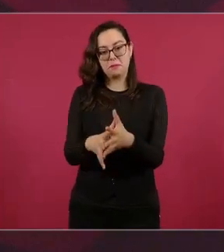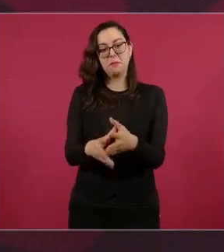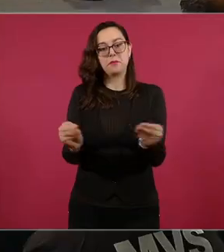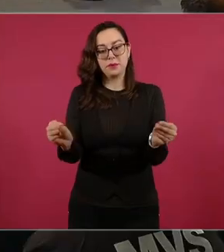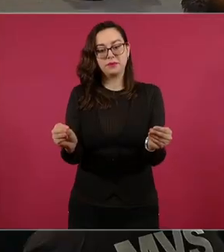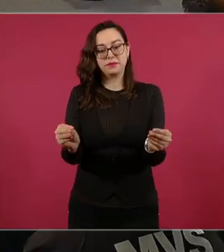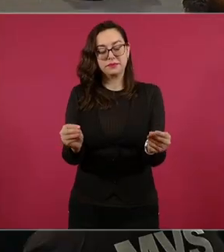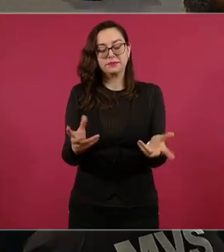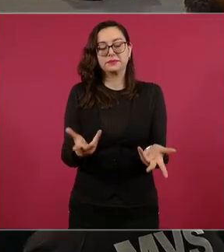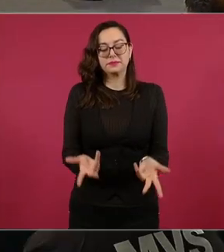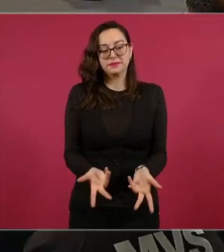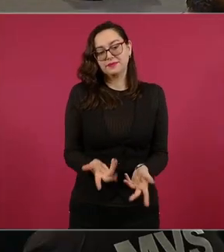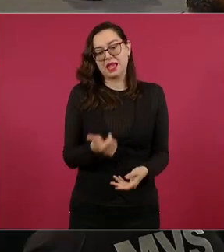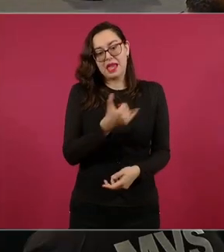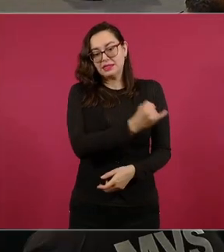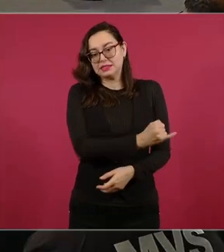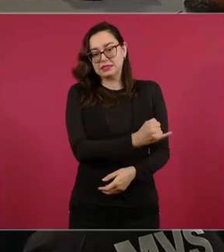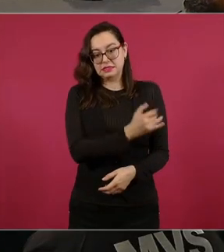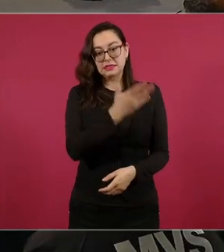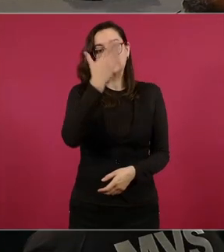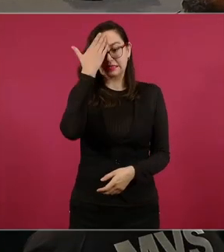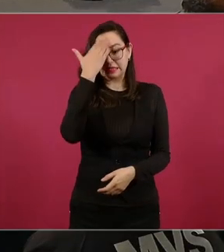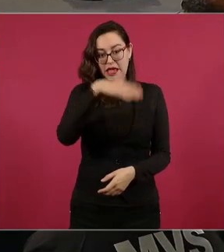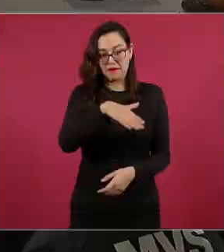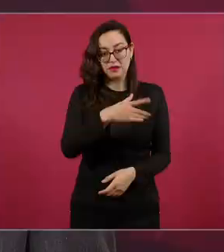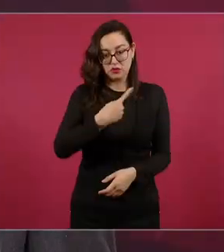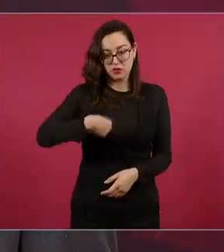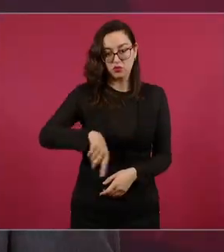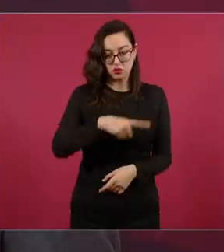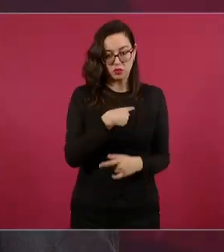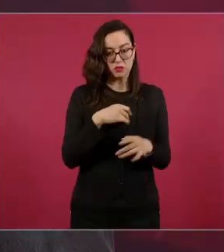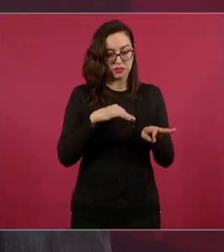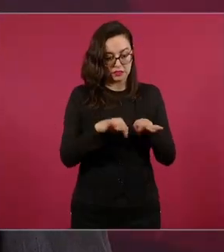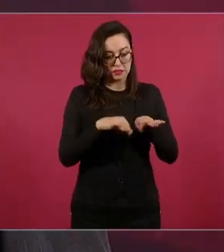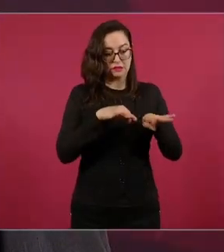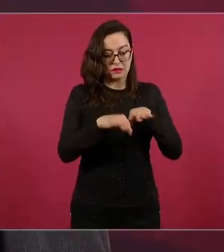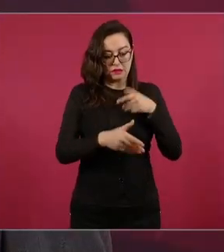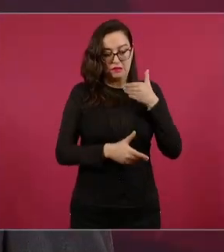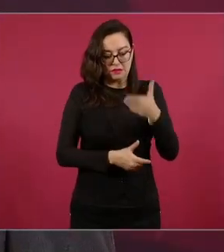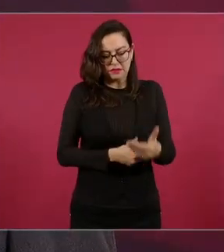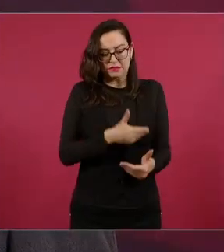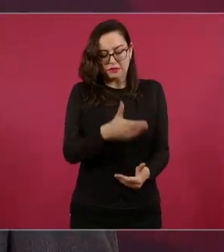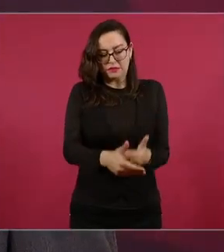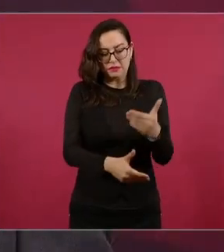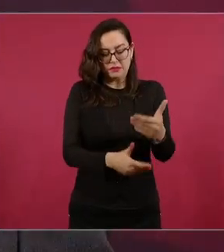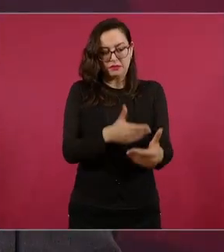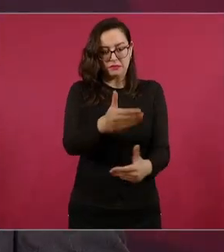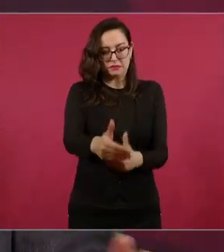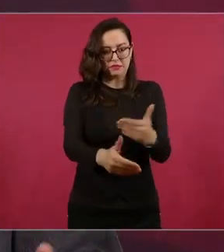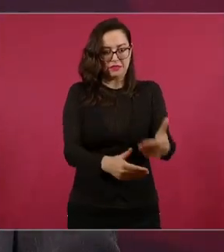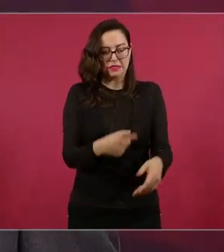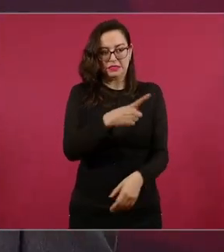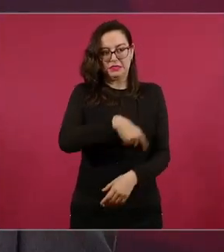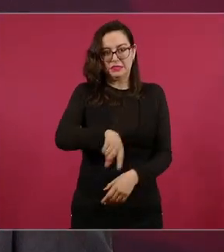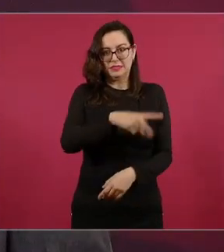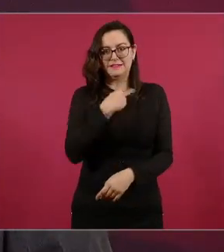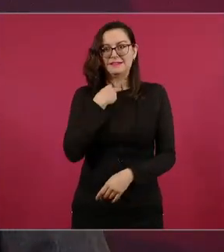obstaculizando, como saben que estamos trabajando y vamos avanzando, quieran